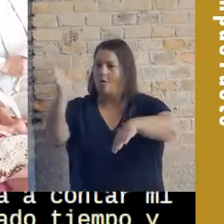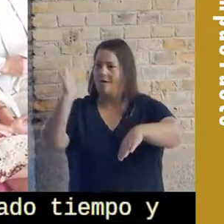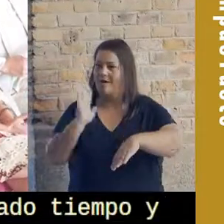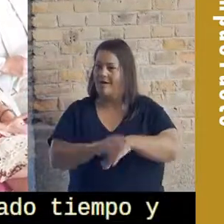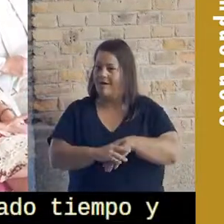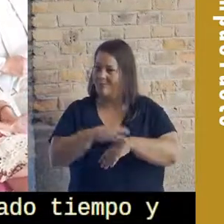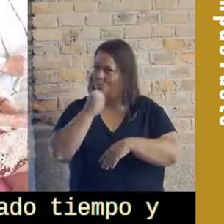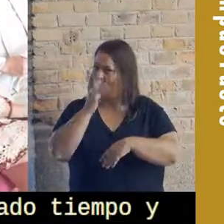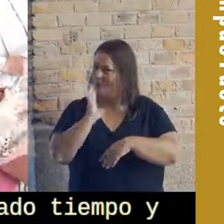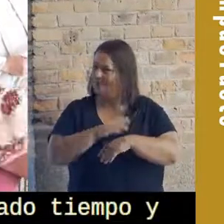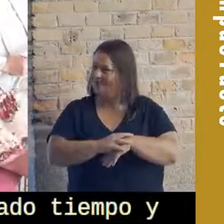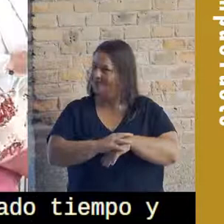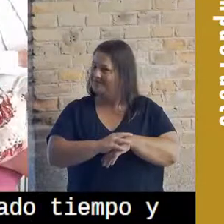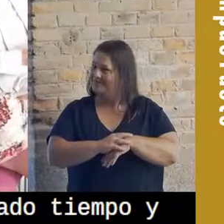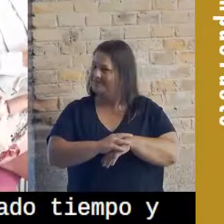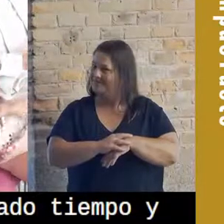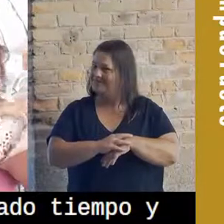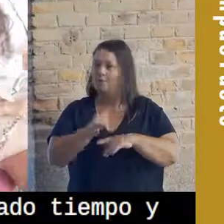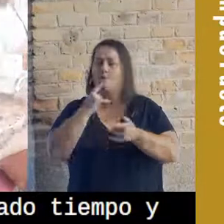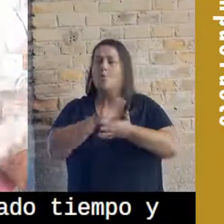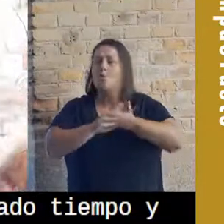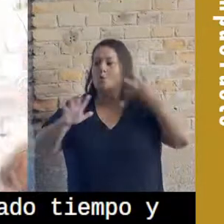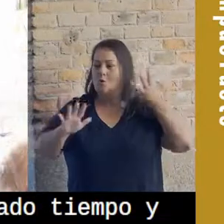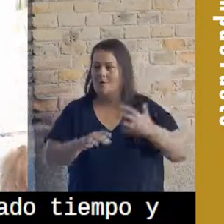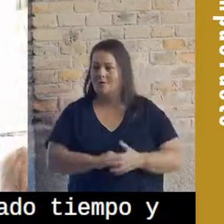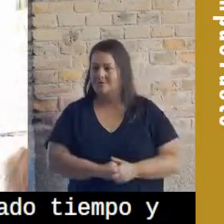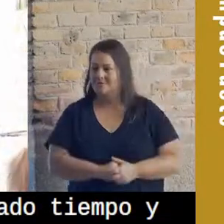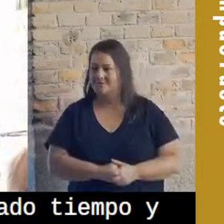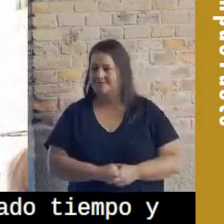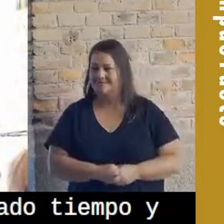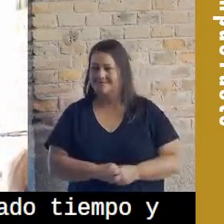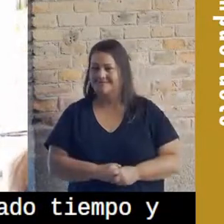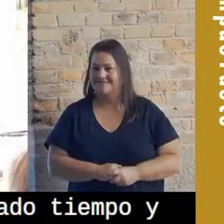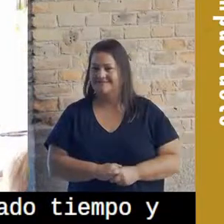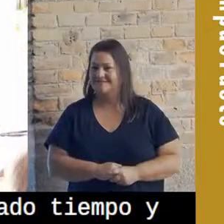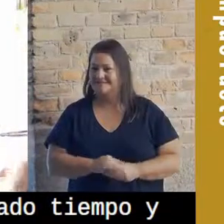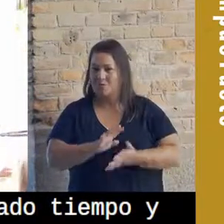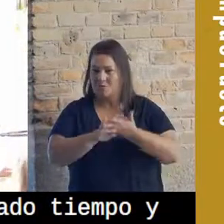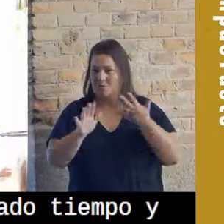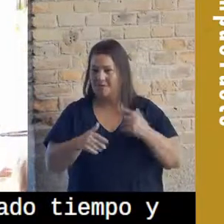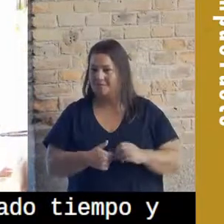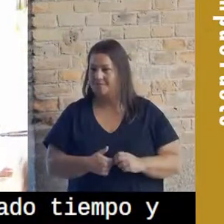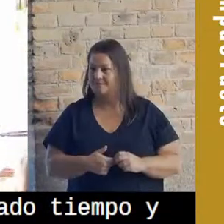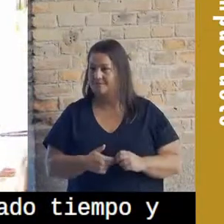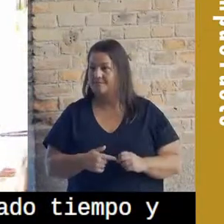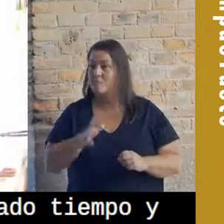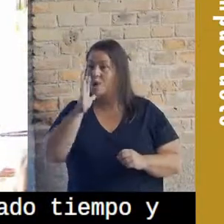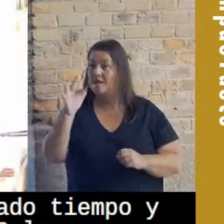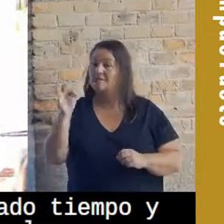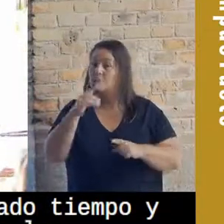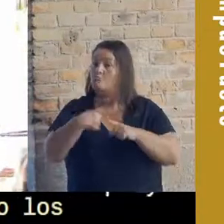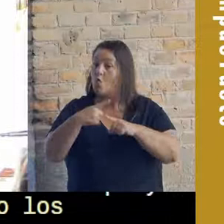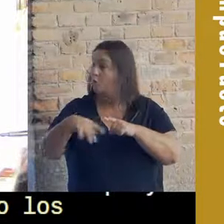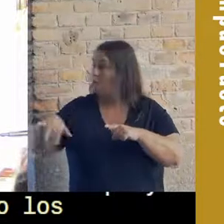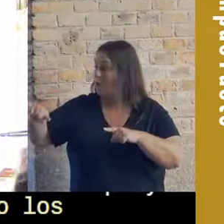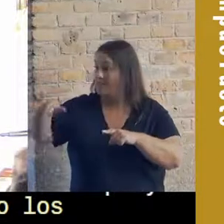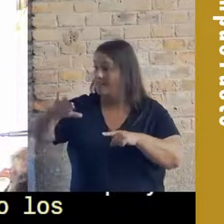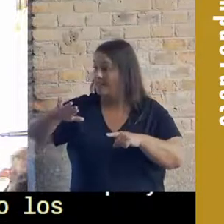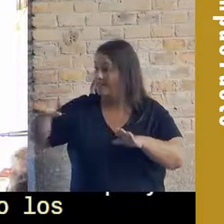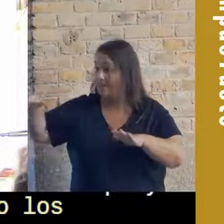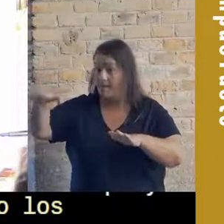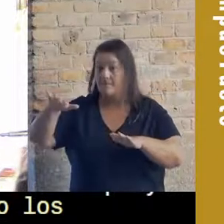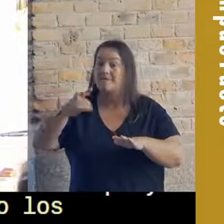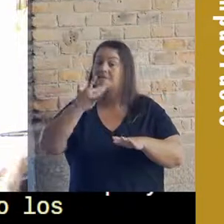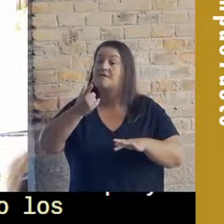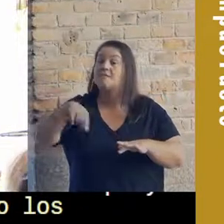todo es que me ha acelerado sí Bueno pues los dejo los productos por aquí Luego si queréis